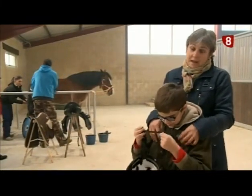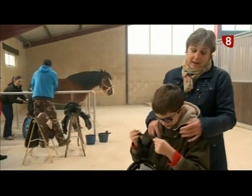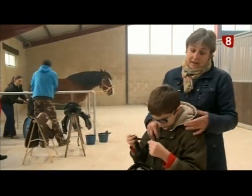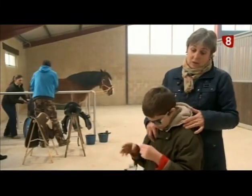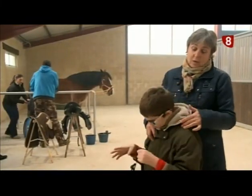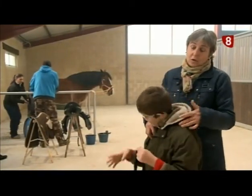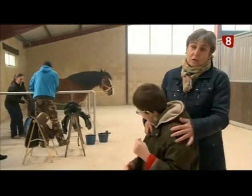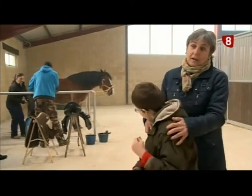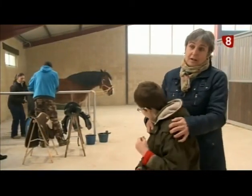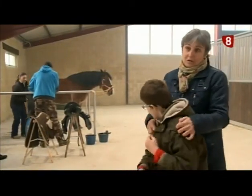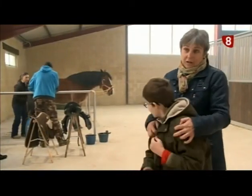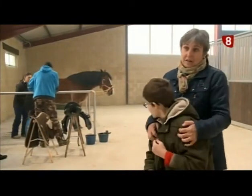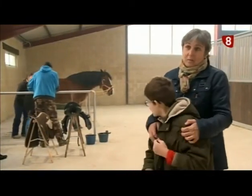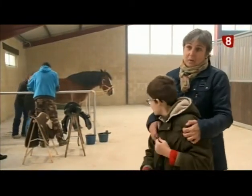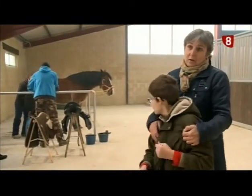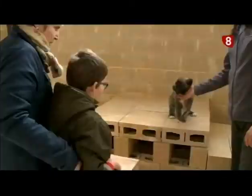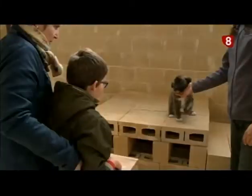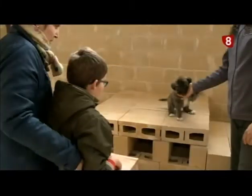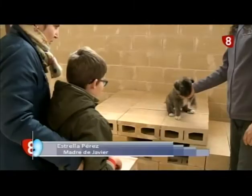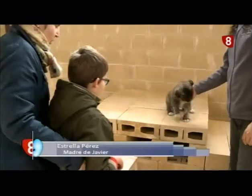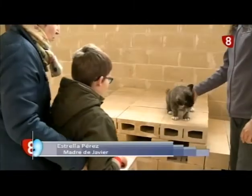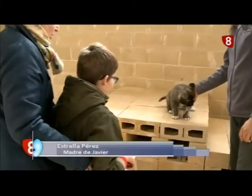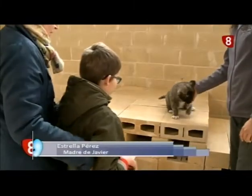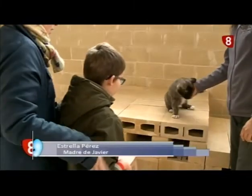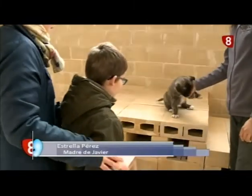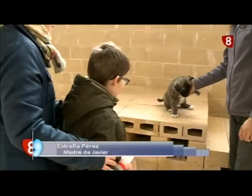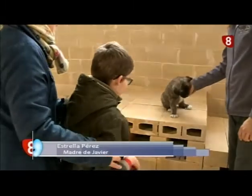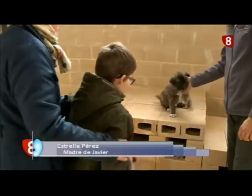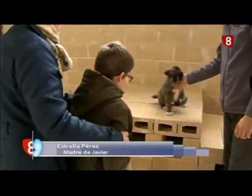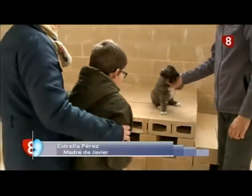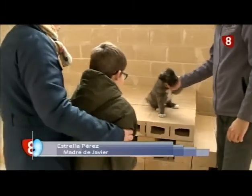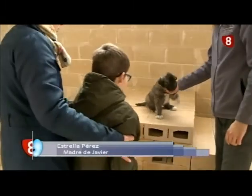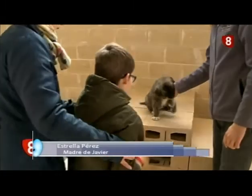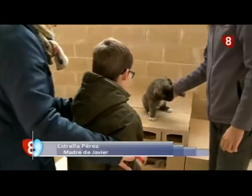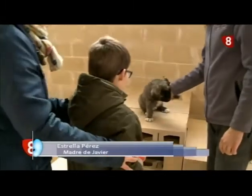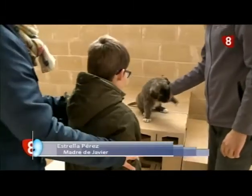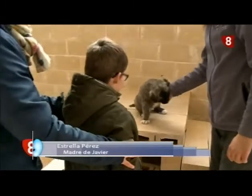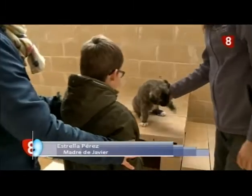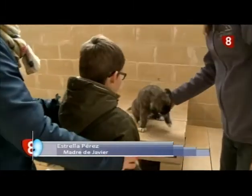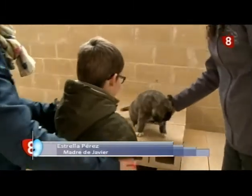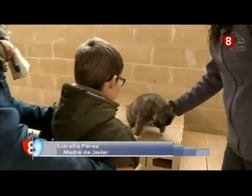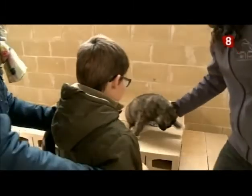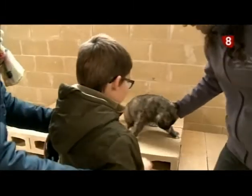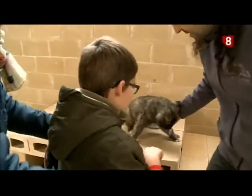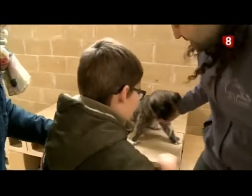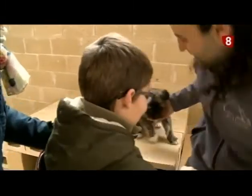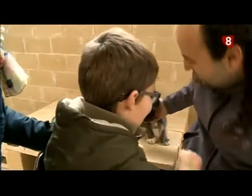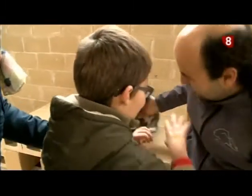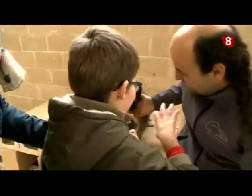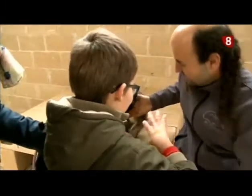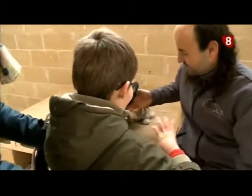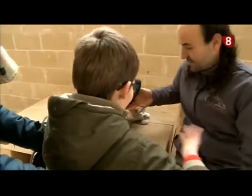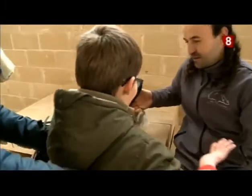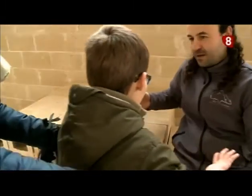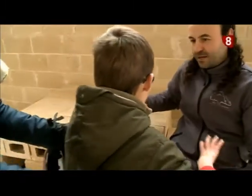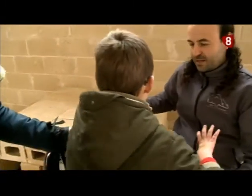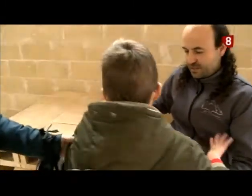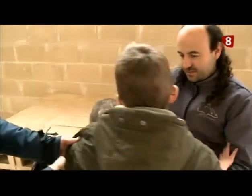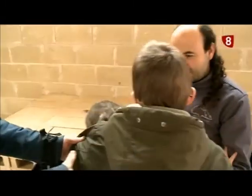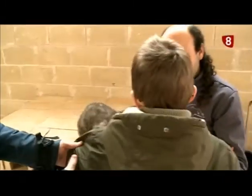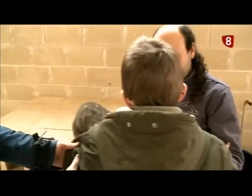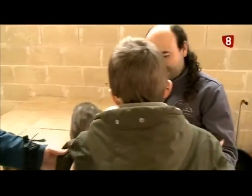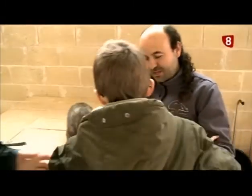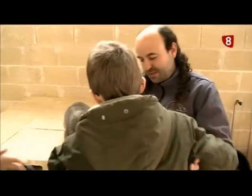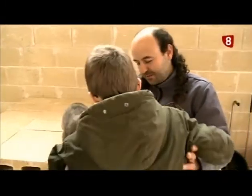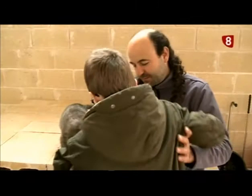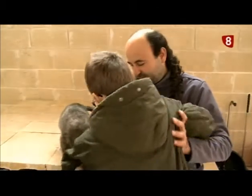niños, sobre todo a niños que tienen problemas de comportamiento y demás, pues les viene muy bien, o cualquier